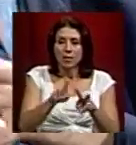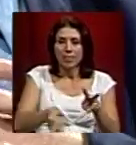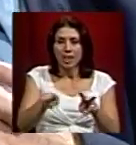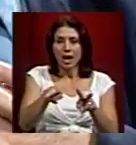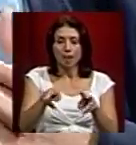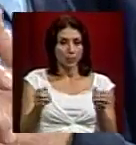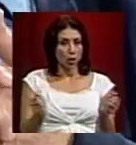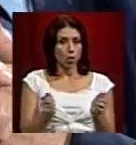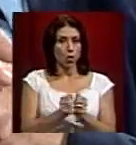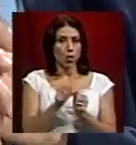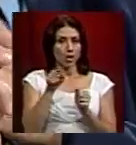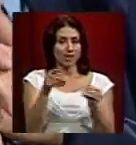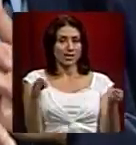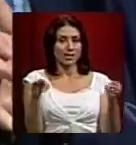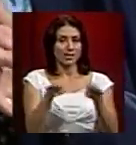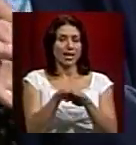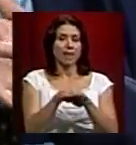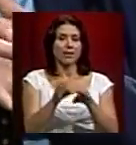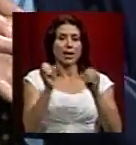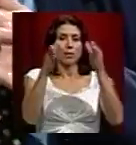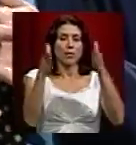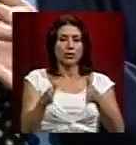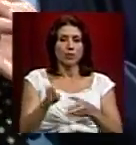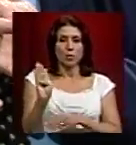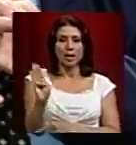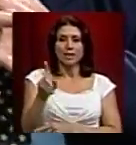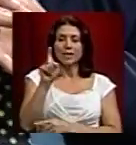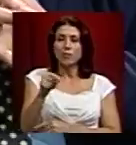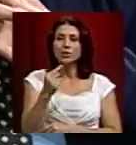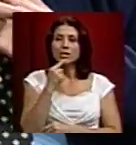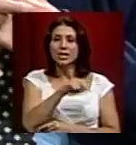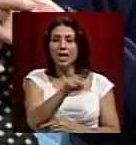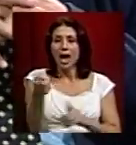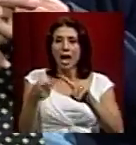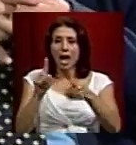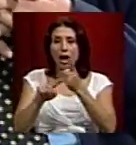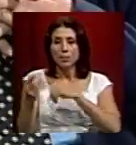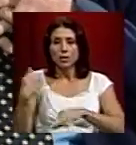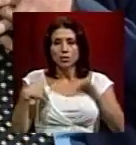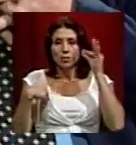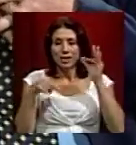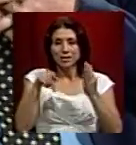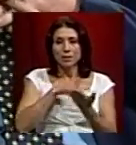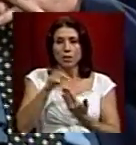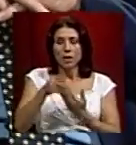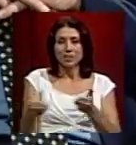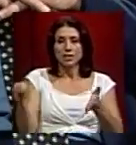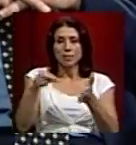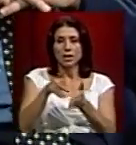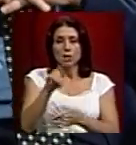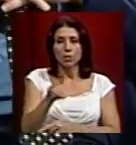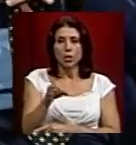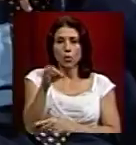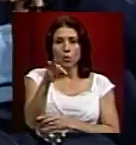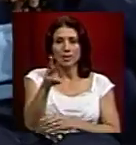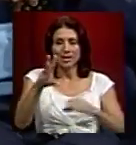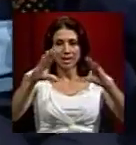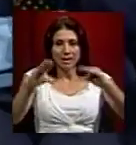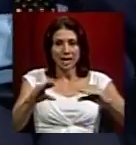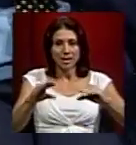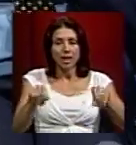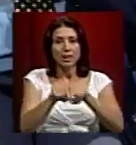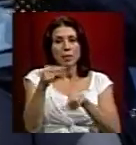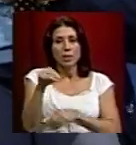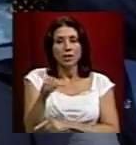ese cierre, profesor Brenes, le tenemos que decir a las amigas y amigos que este programa se repite el domingo a las 6 de la tarde, que el